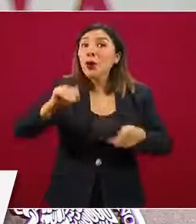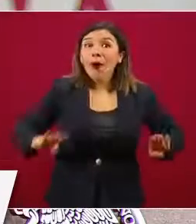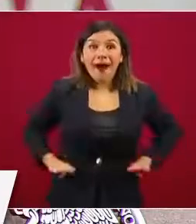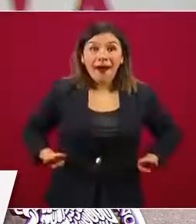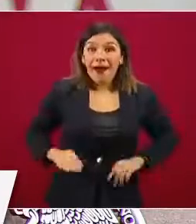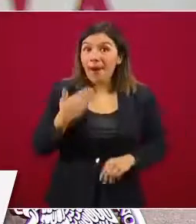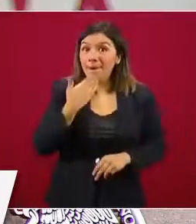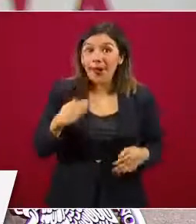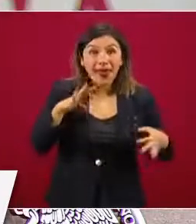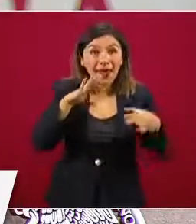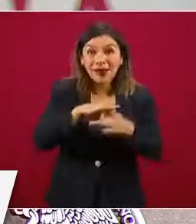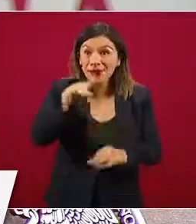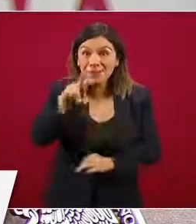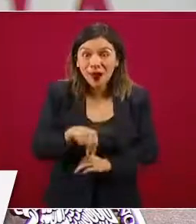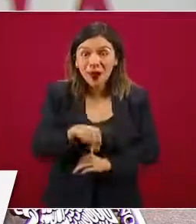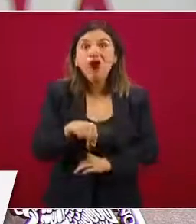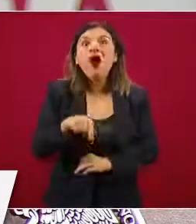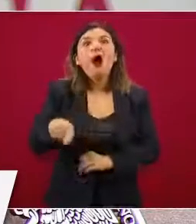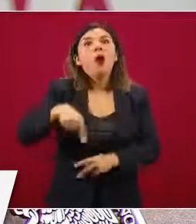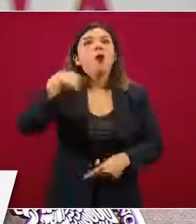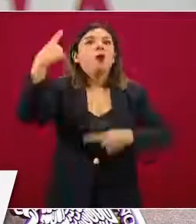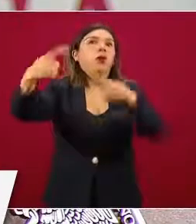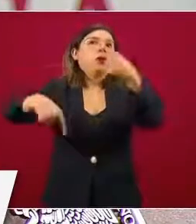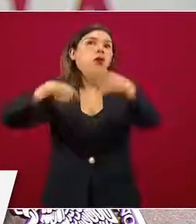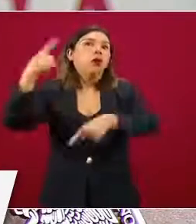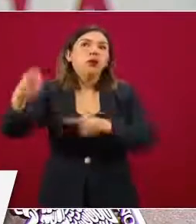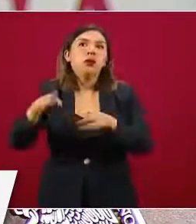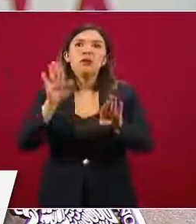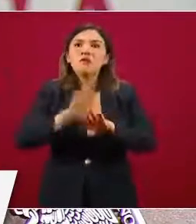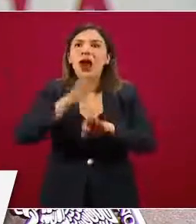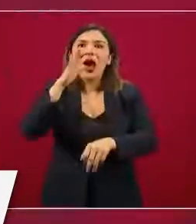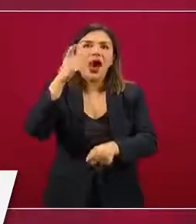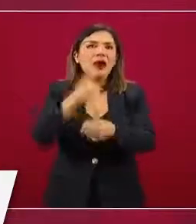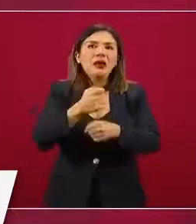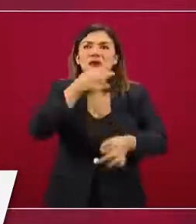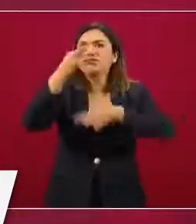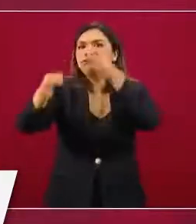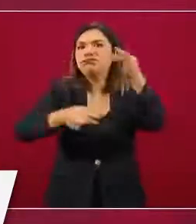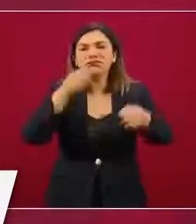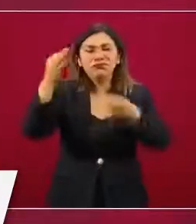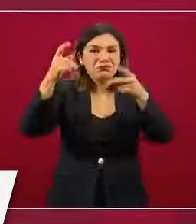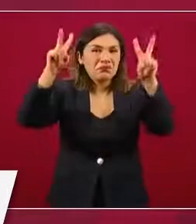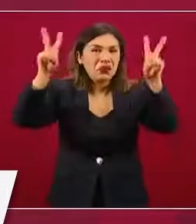inapropiado, pues se vuelve nota.